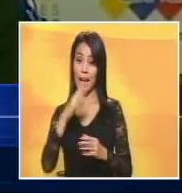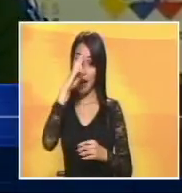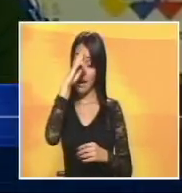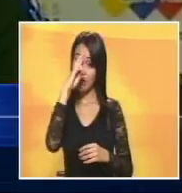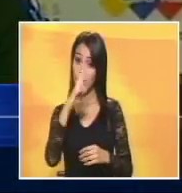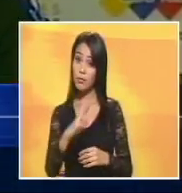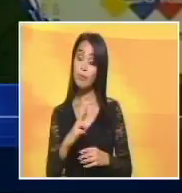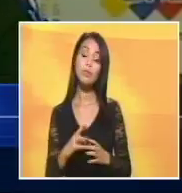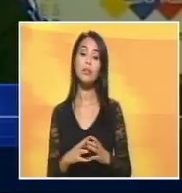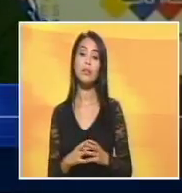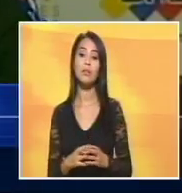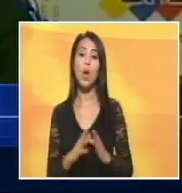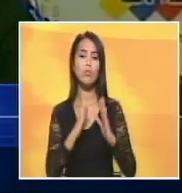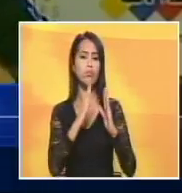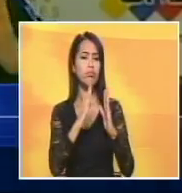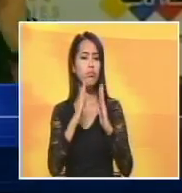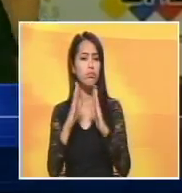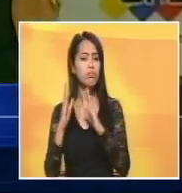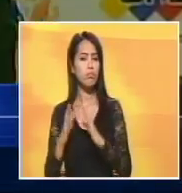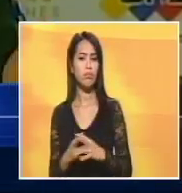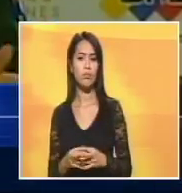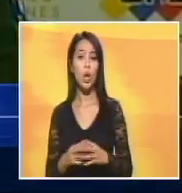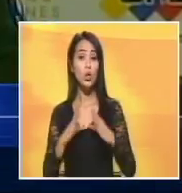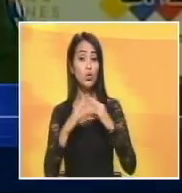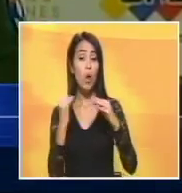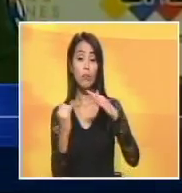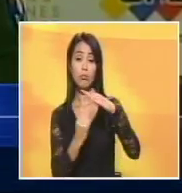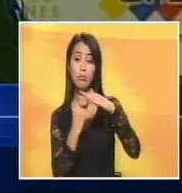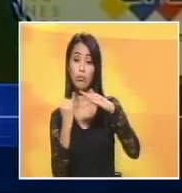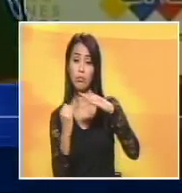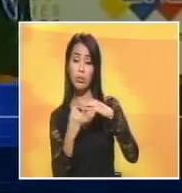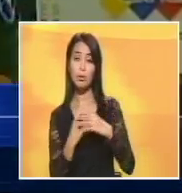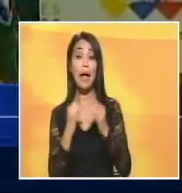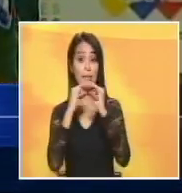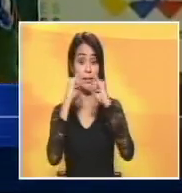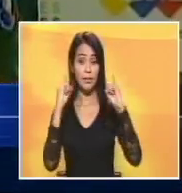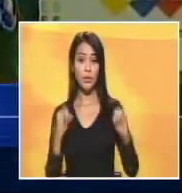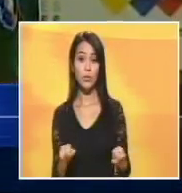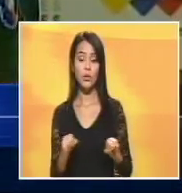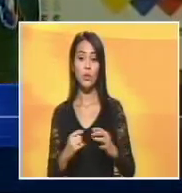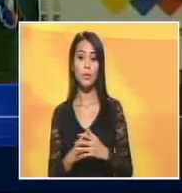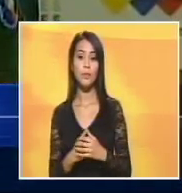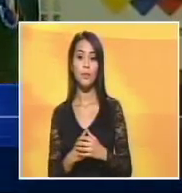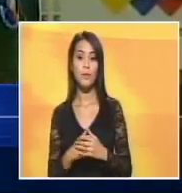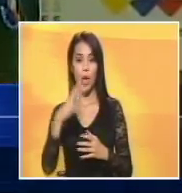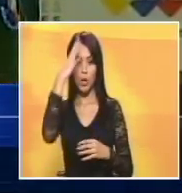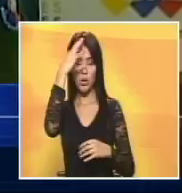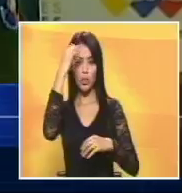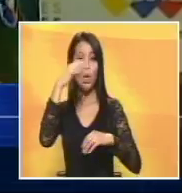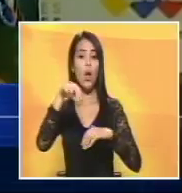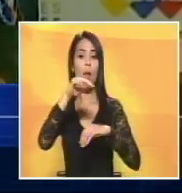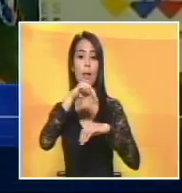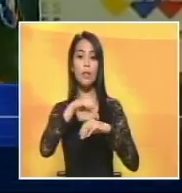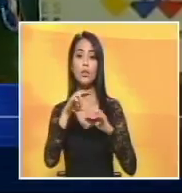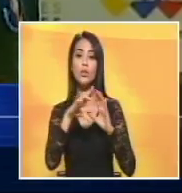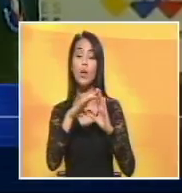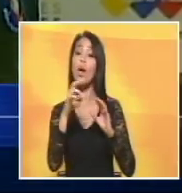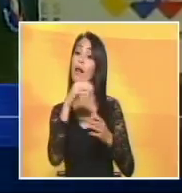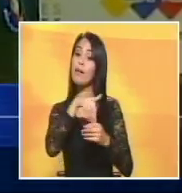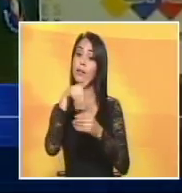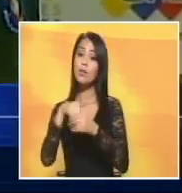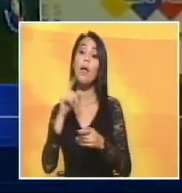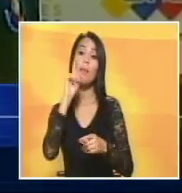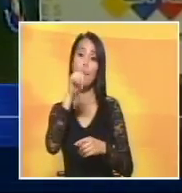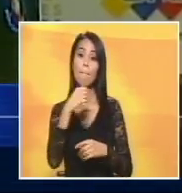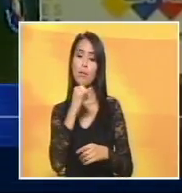respetando a los órganos, respetando a las instituciones, respetando al Consejo Nacional Electoral y sus